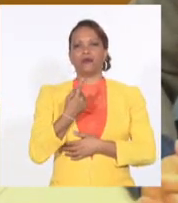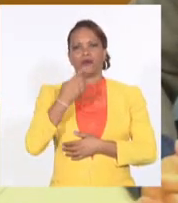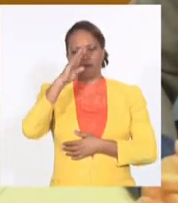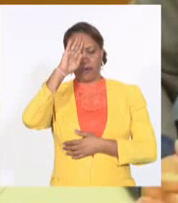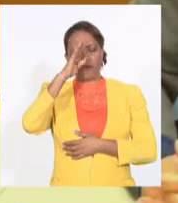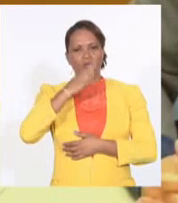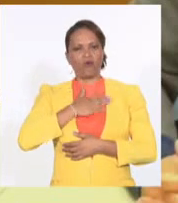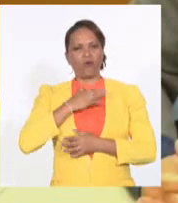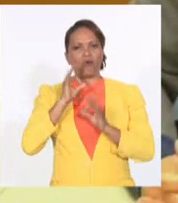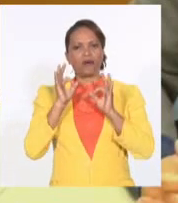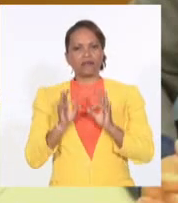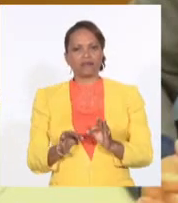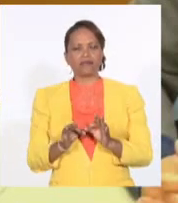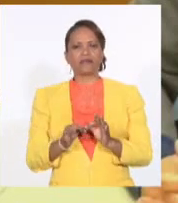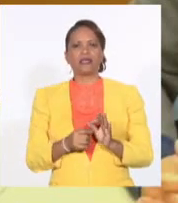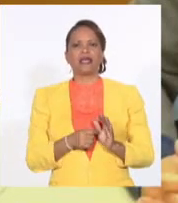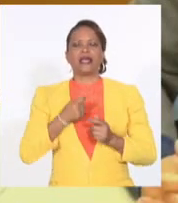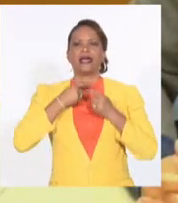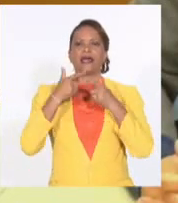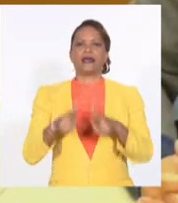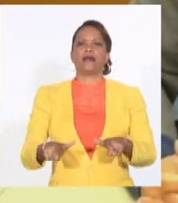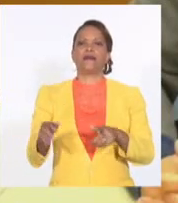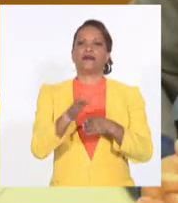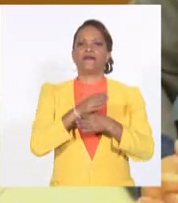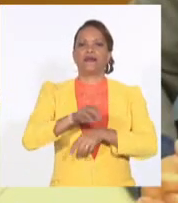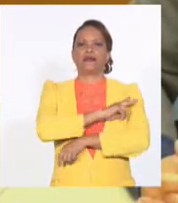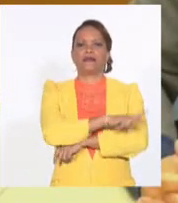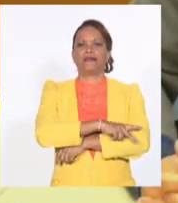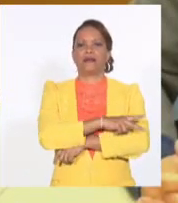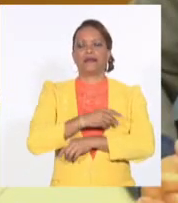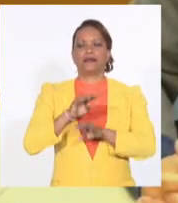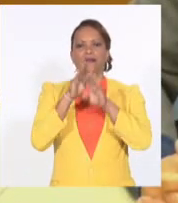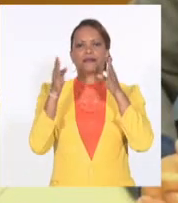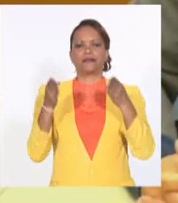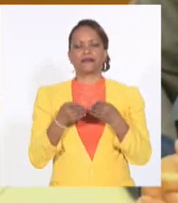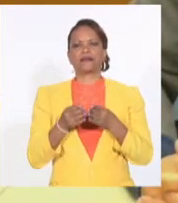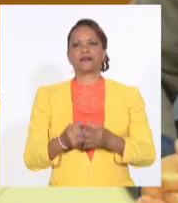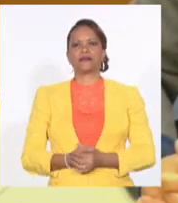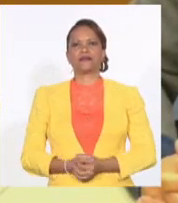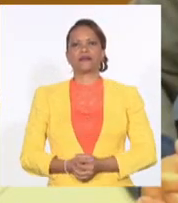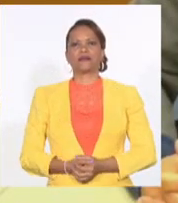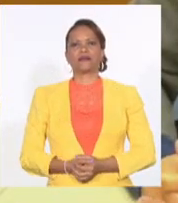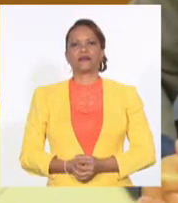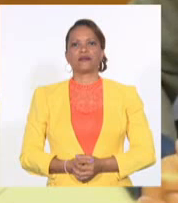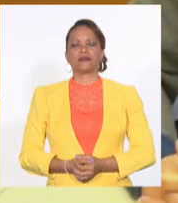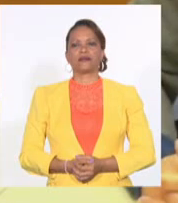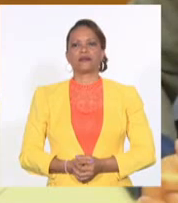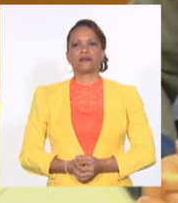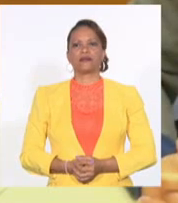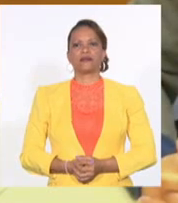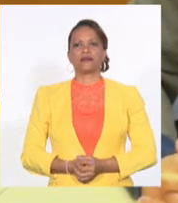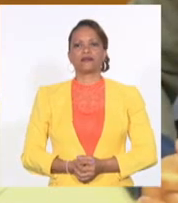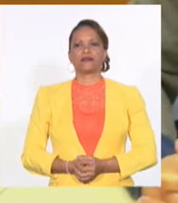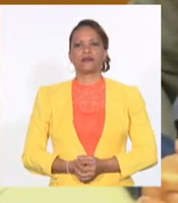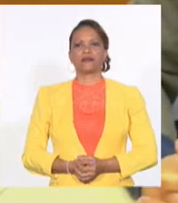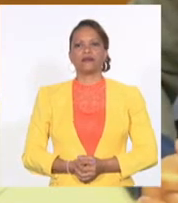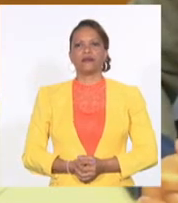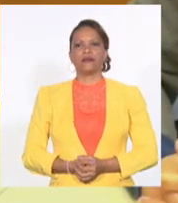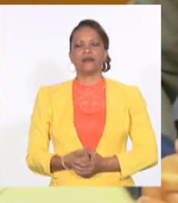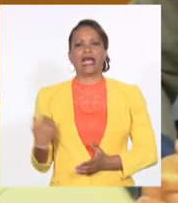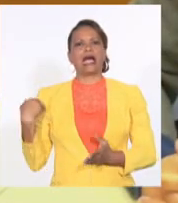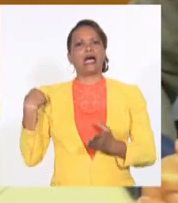y rebelde patria para muchos pueblos del mundo. Sin dudas, se ha logrado un